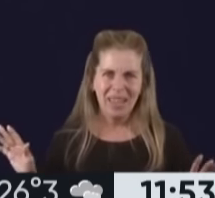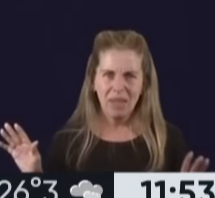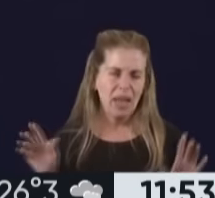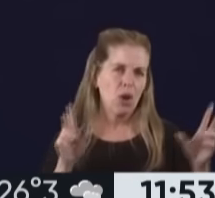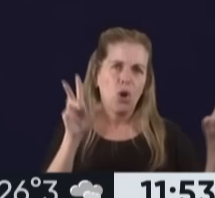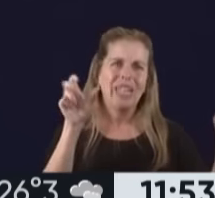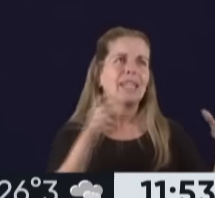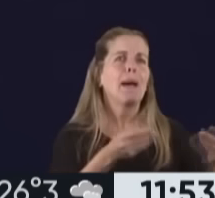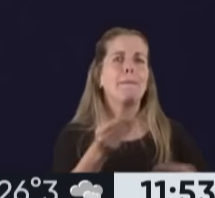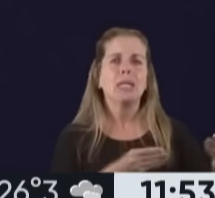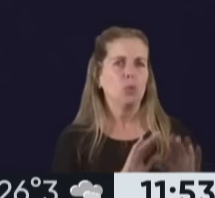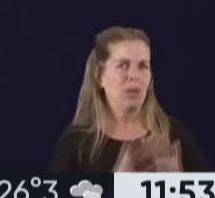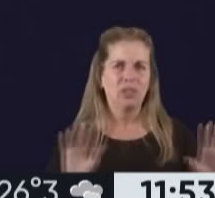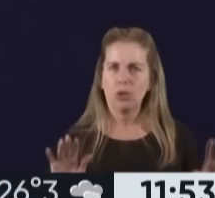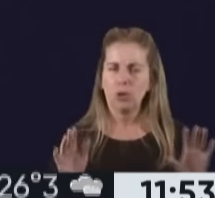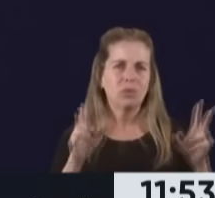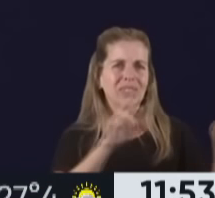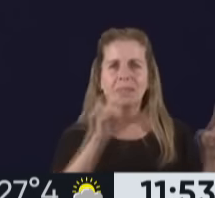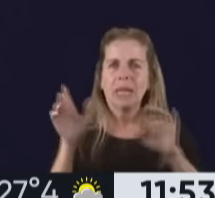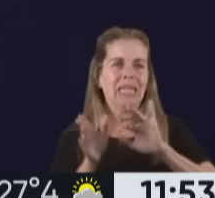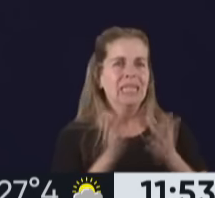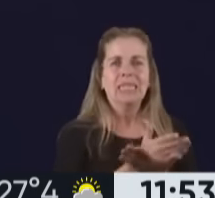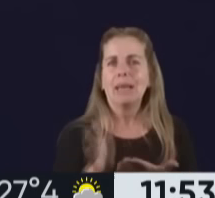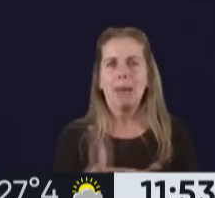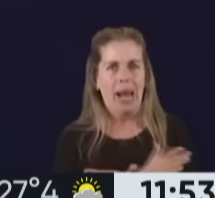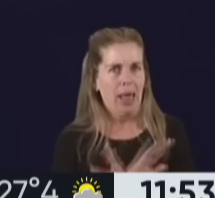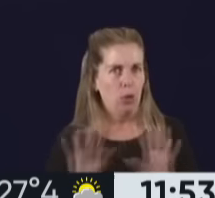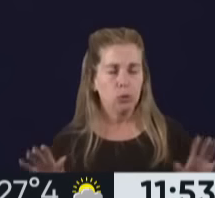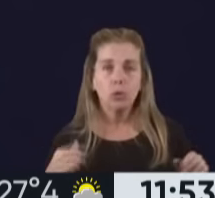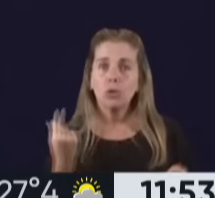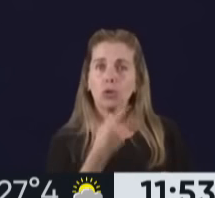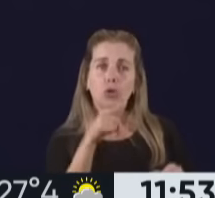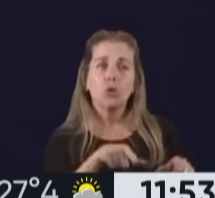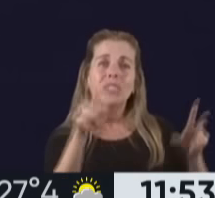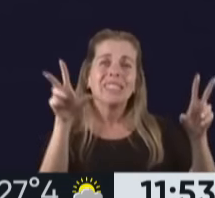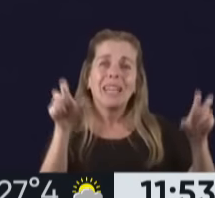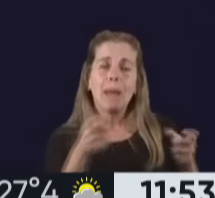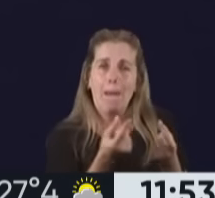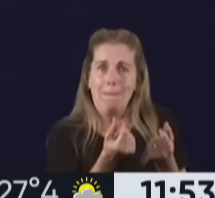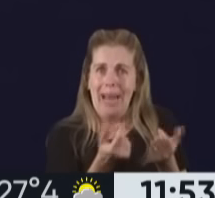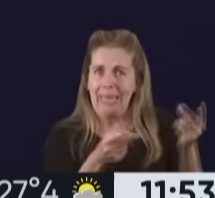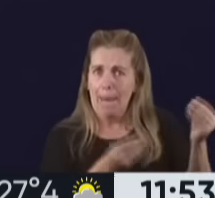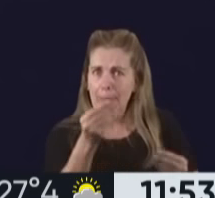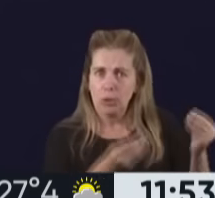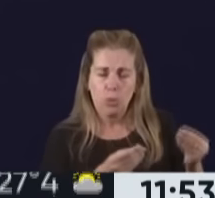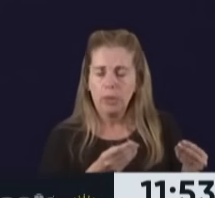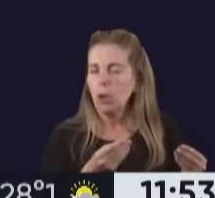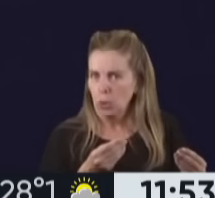presupuestarios. Temas presupuestarios que siempre vamos a cumplir con la ley. Digamos, no hay mucho